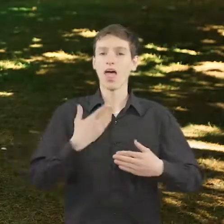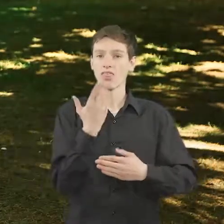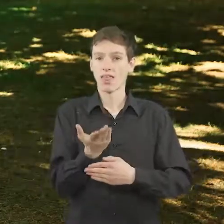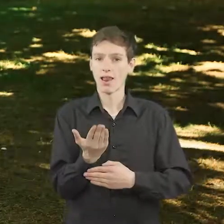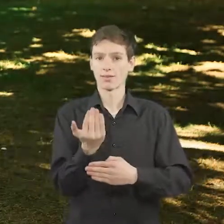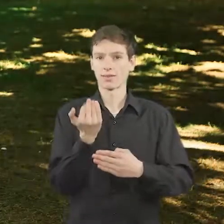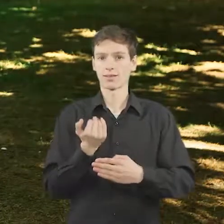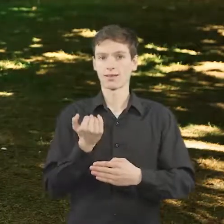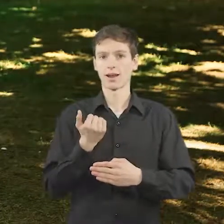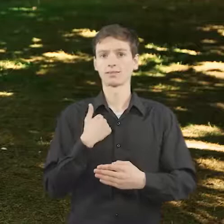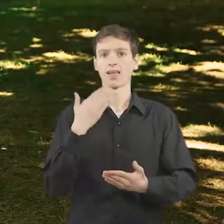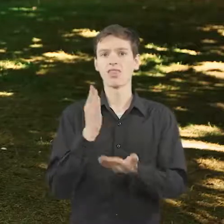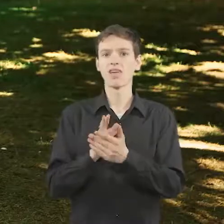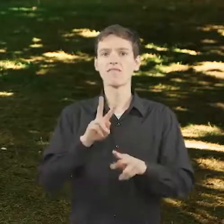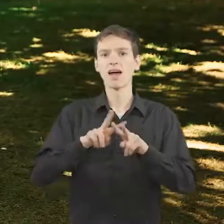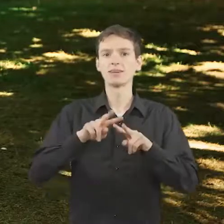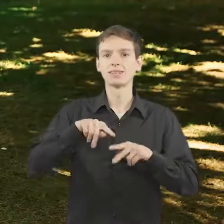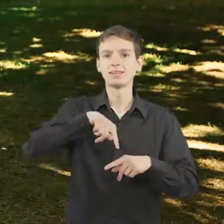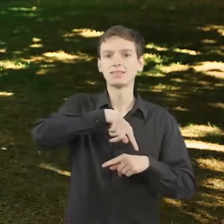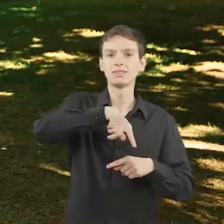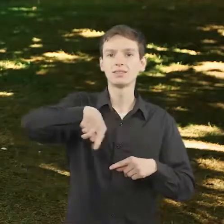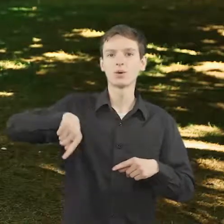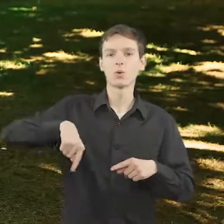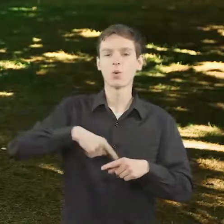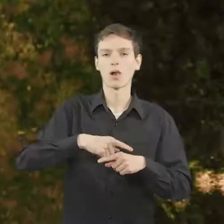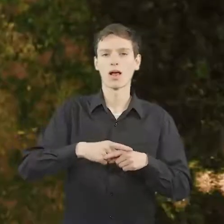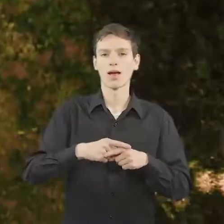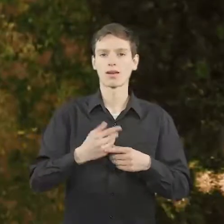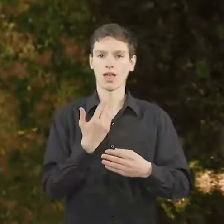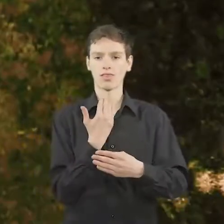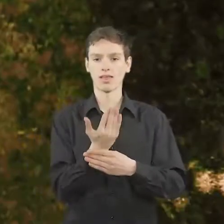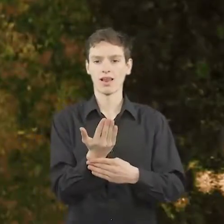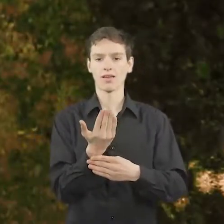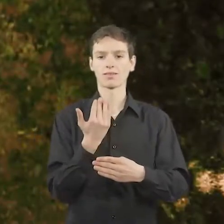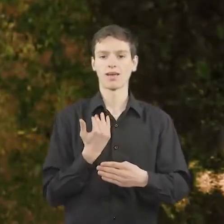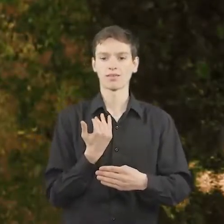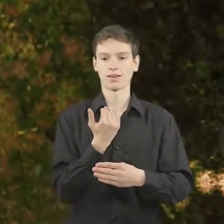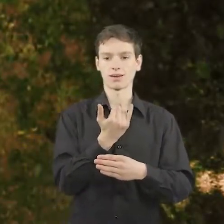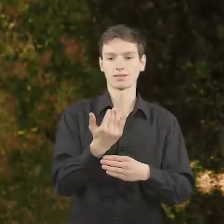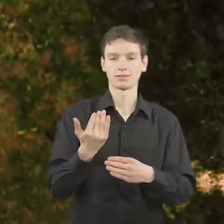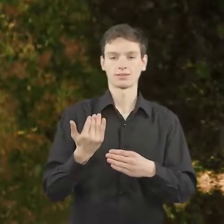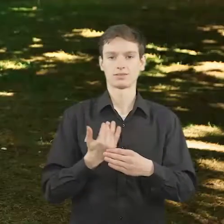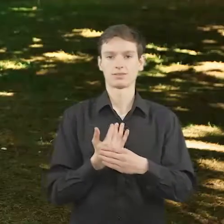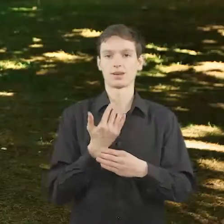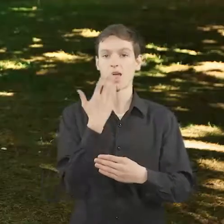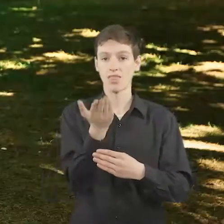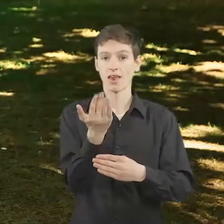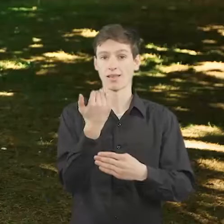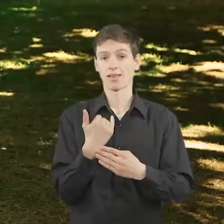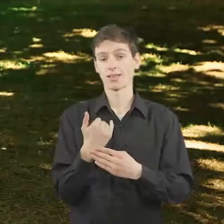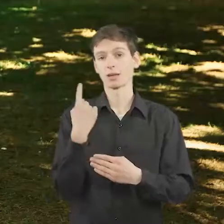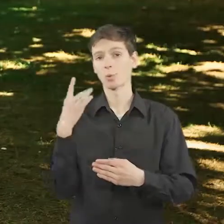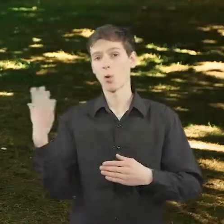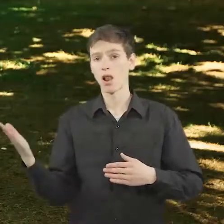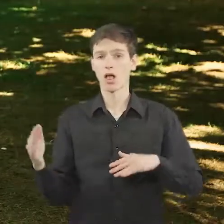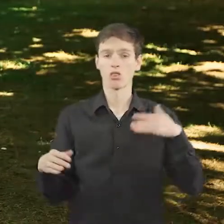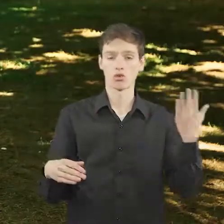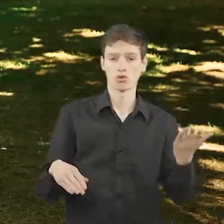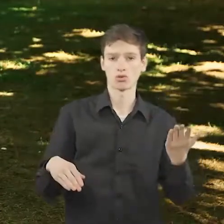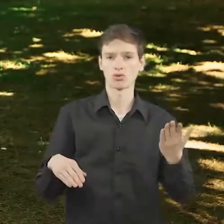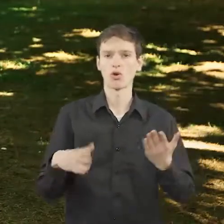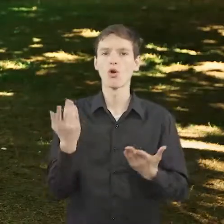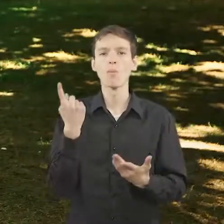y atrás lo van a hacer circular. Así. Adelante, atrás. Sara mueve la cintura en círculos. Adelante, atrás. A un lado, al